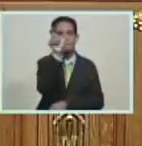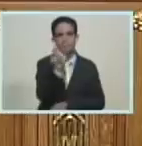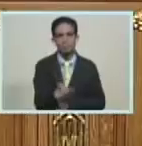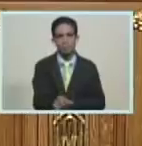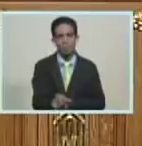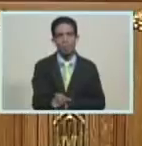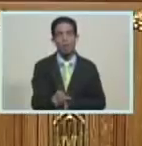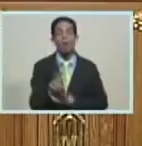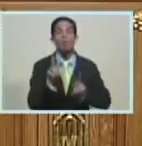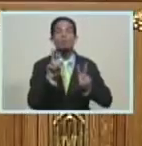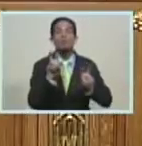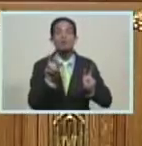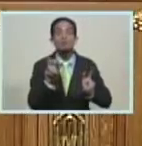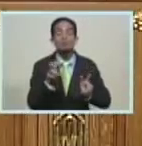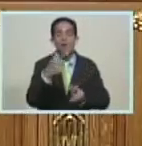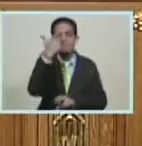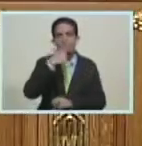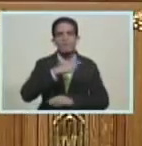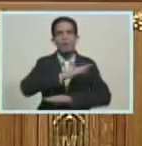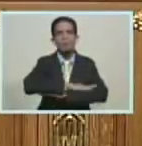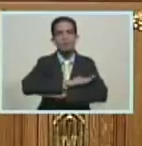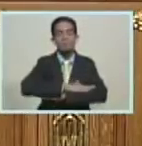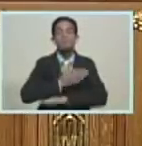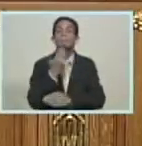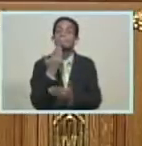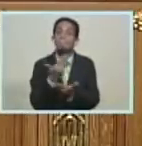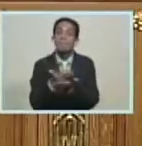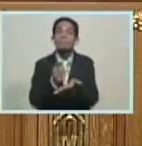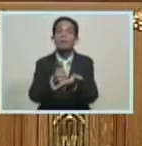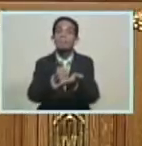patriótica, una nueva ética moral. Pido apoyo también.